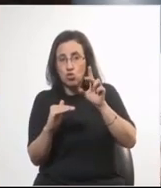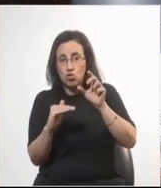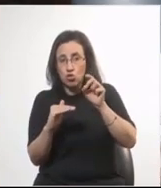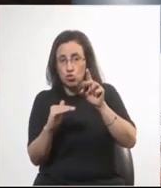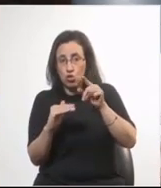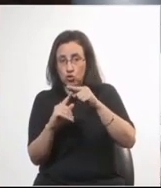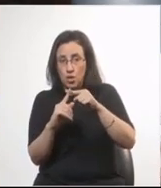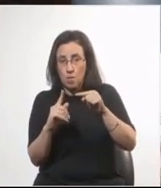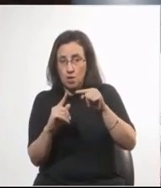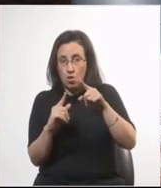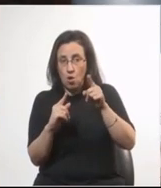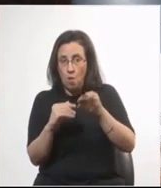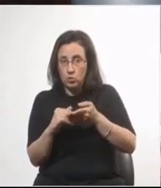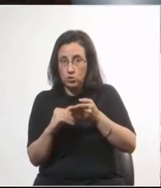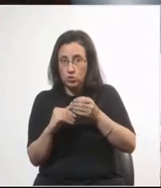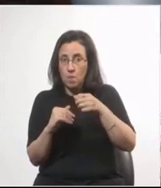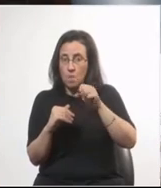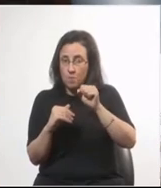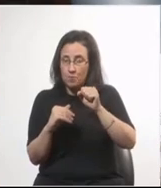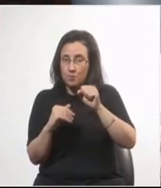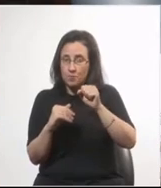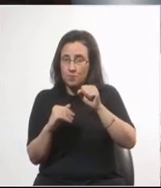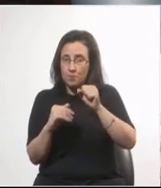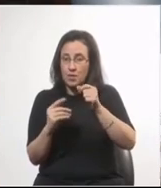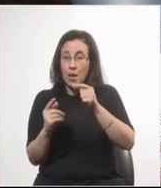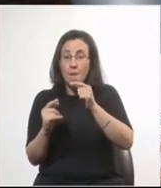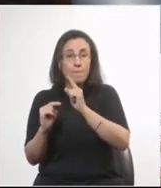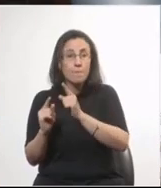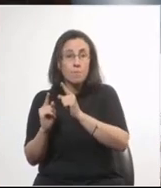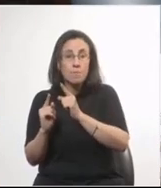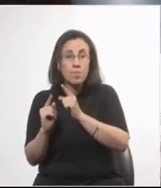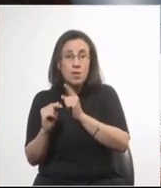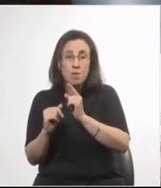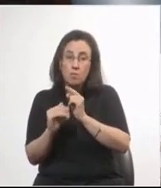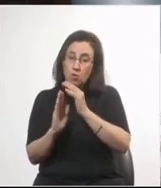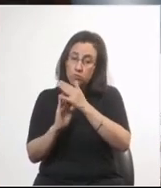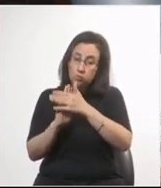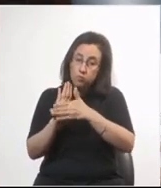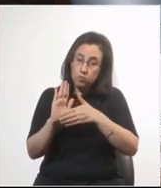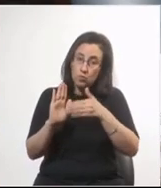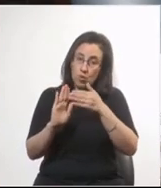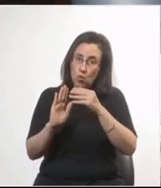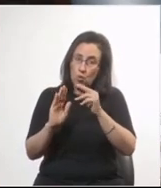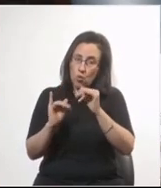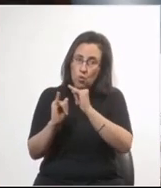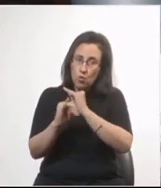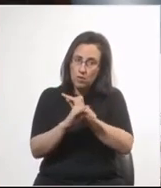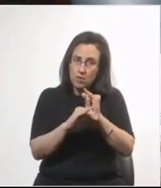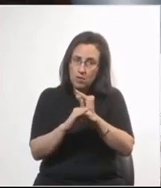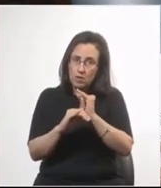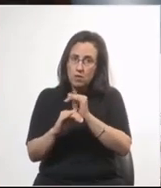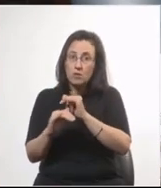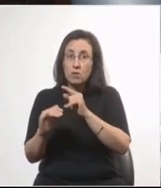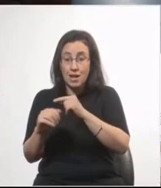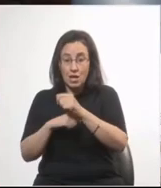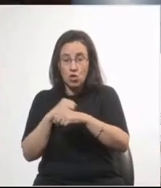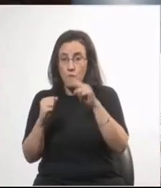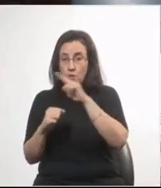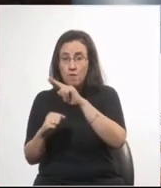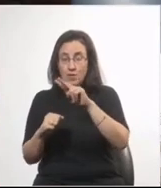más que el mismo indicador en el 2019. O sea, en el 2022 hubo 42.000